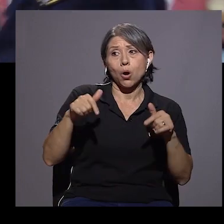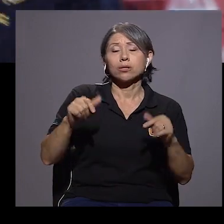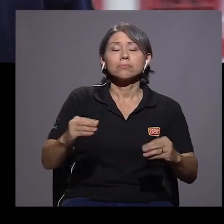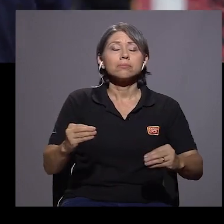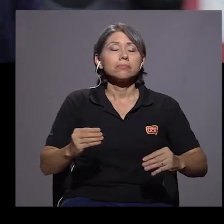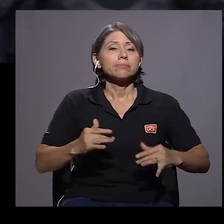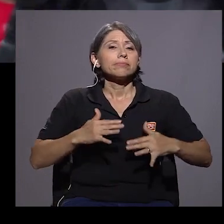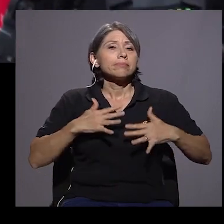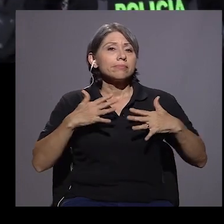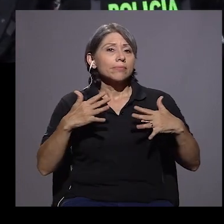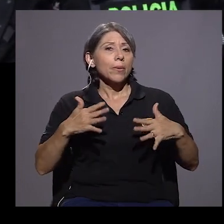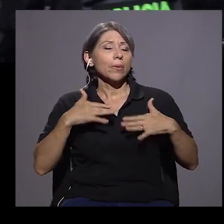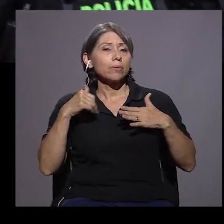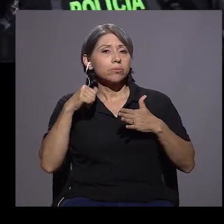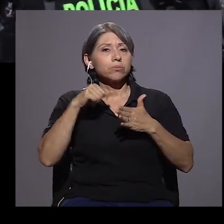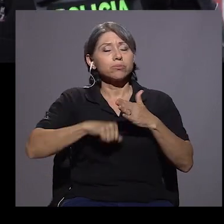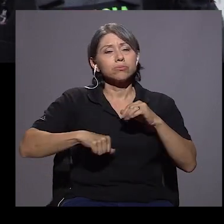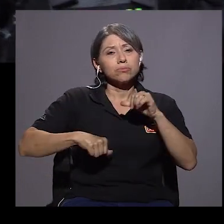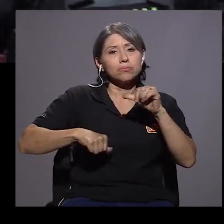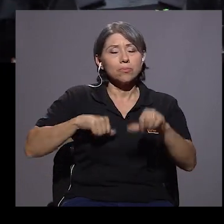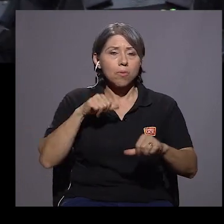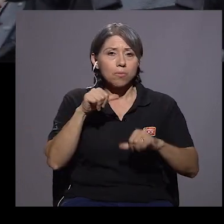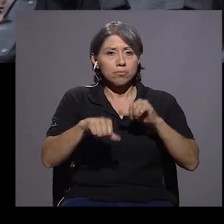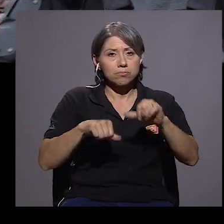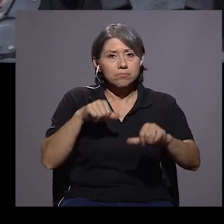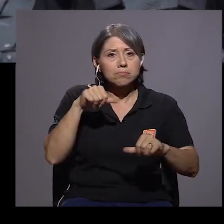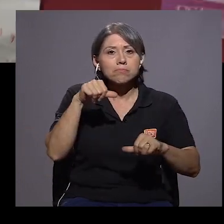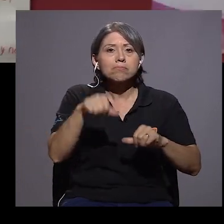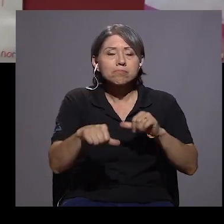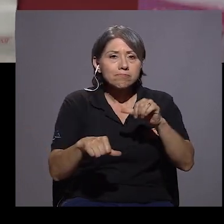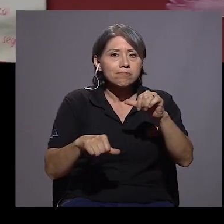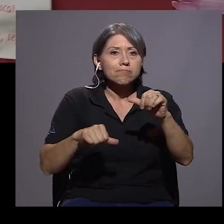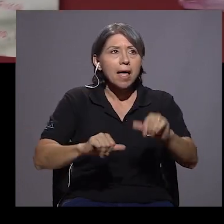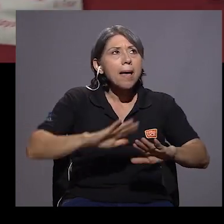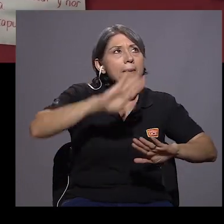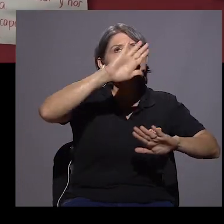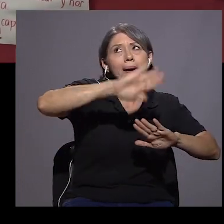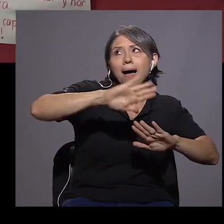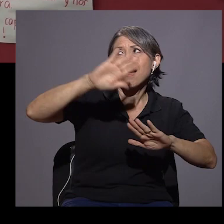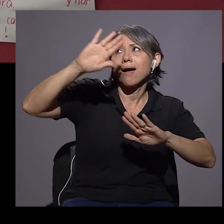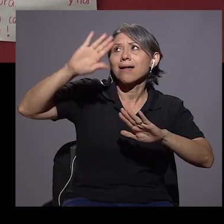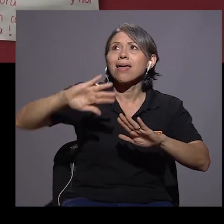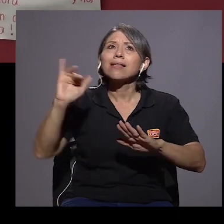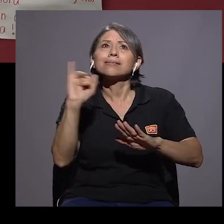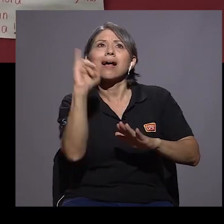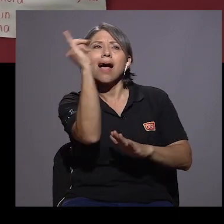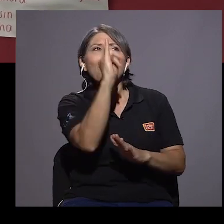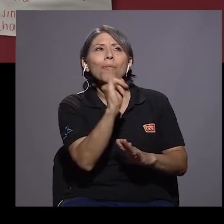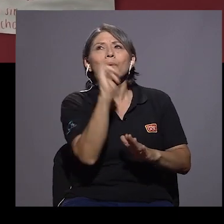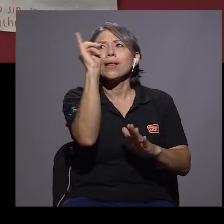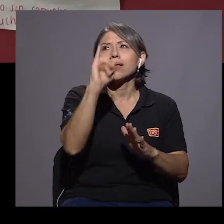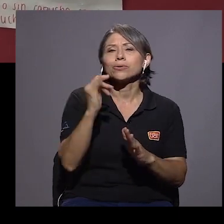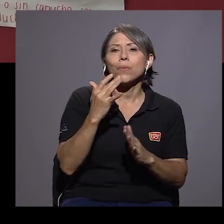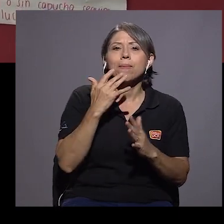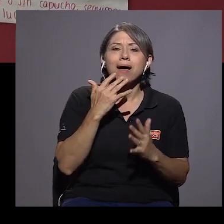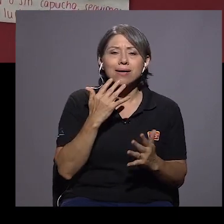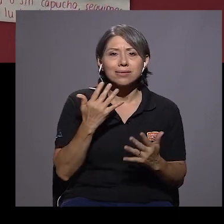Hoy se respira el esfuerzo. Las paredes son acá un lienzo